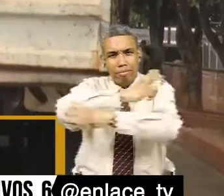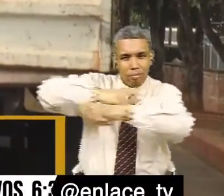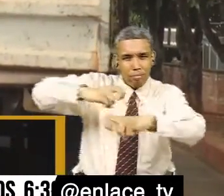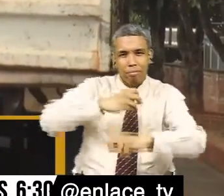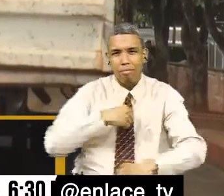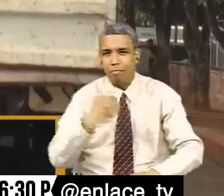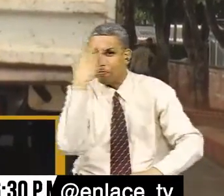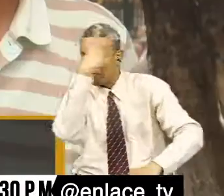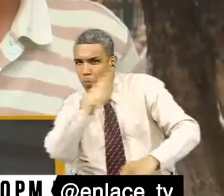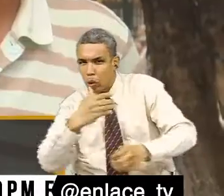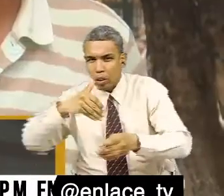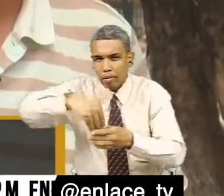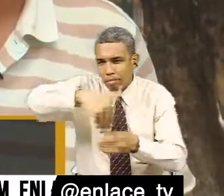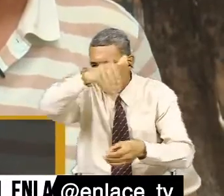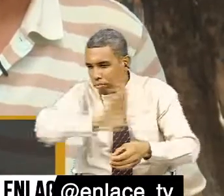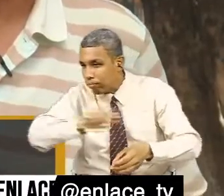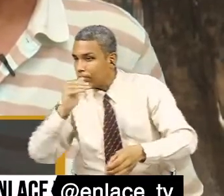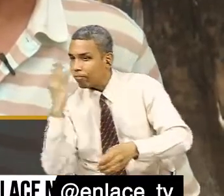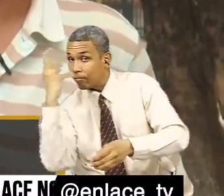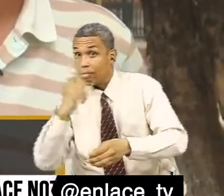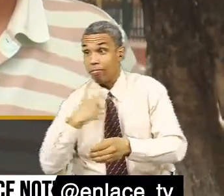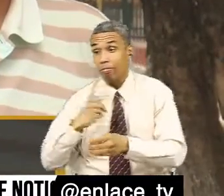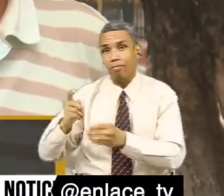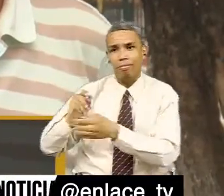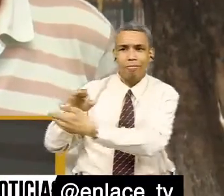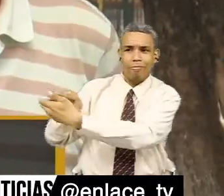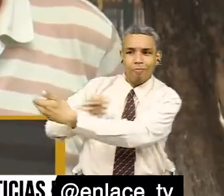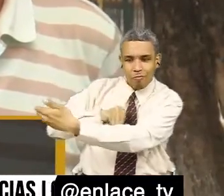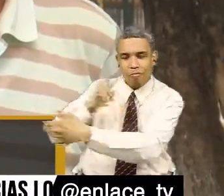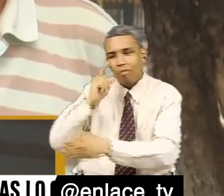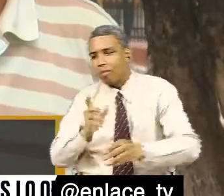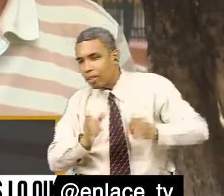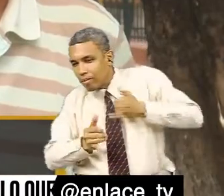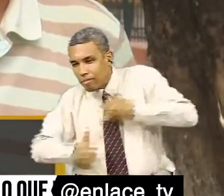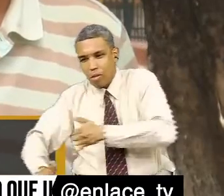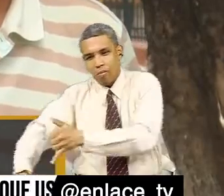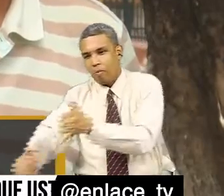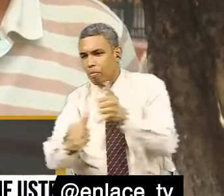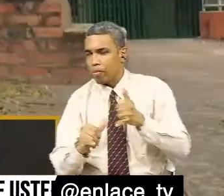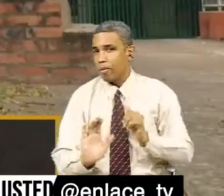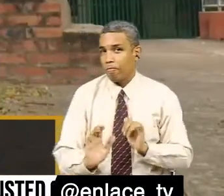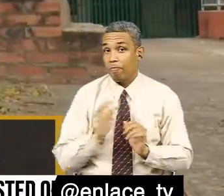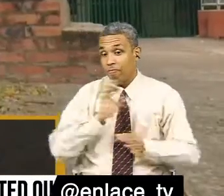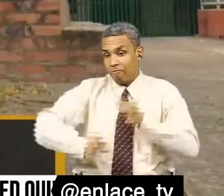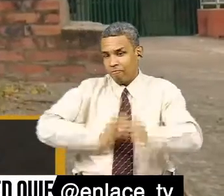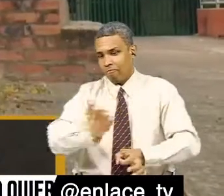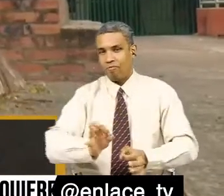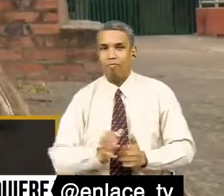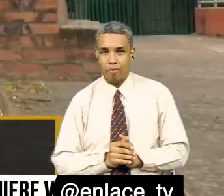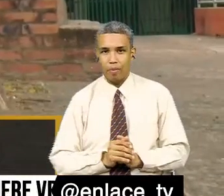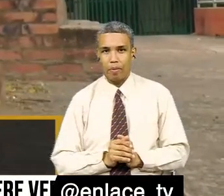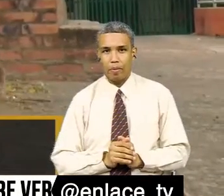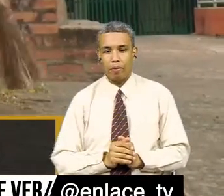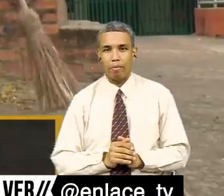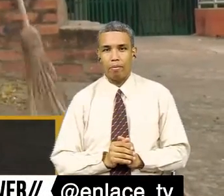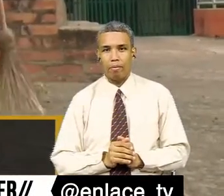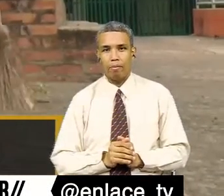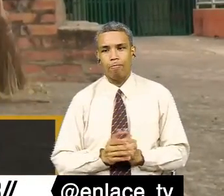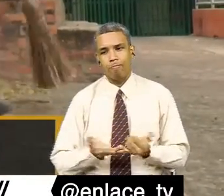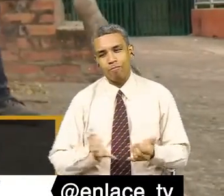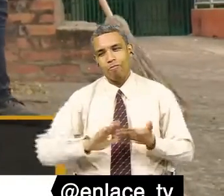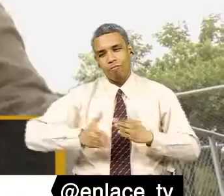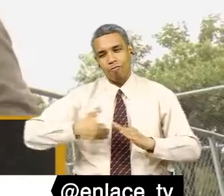cuanto a lo que es aseo y seguridad en los parques y en las zonas verdes de la ciudad. El cuidado y protección ahora queda en